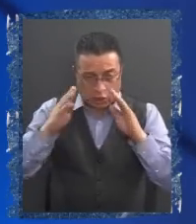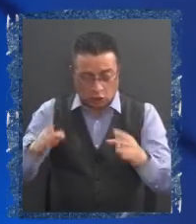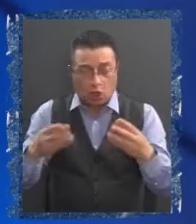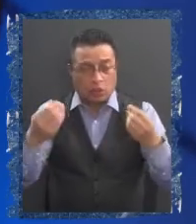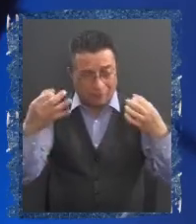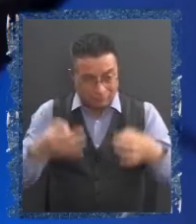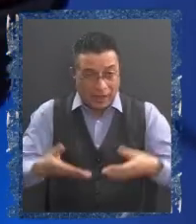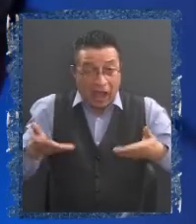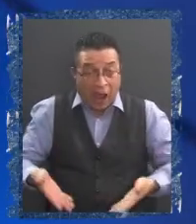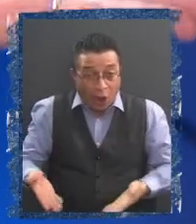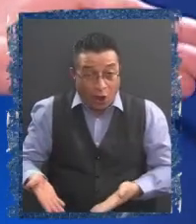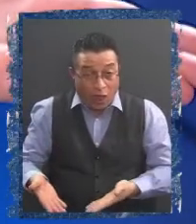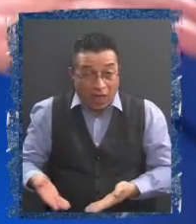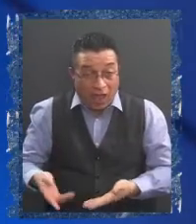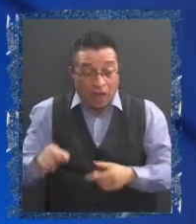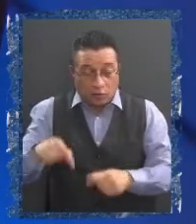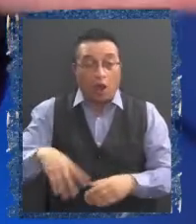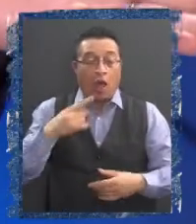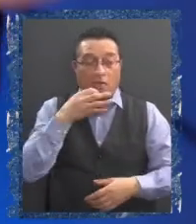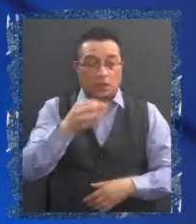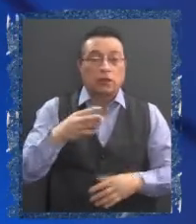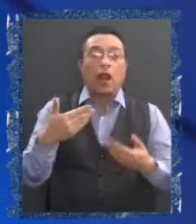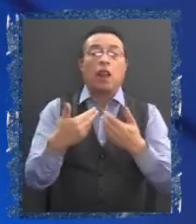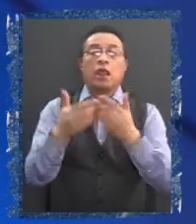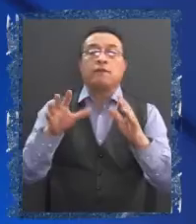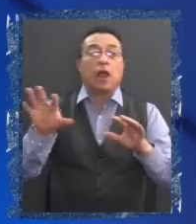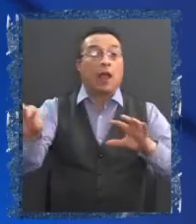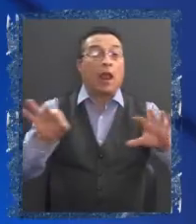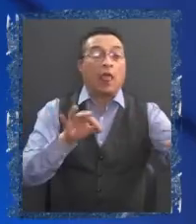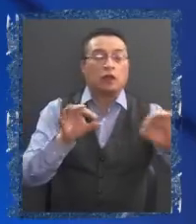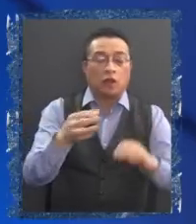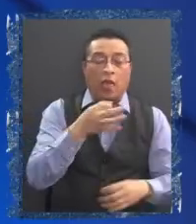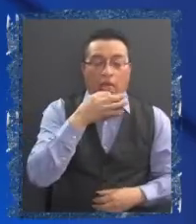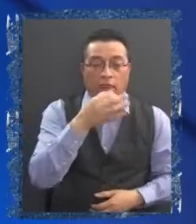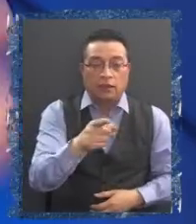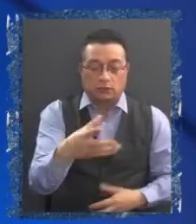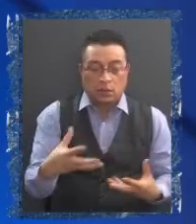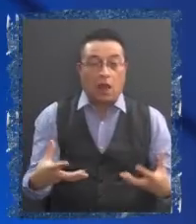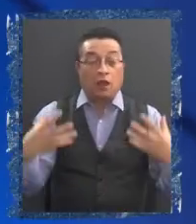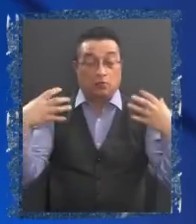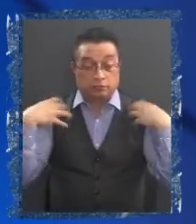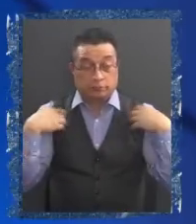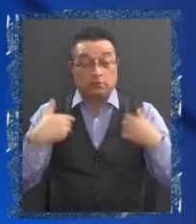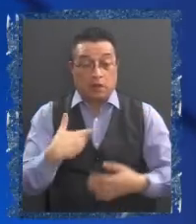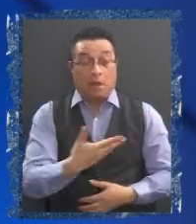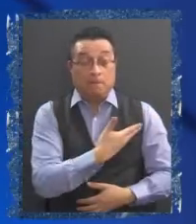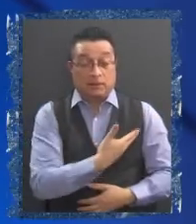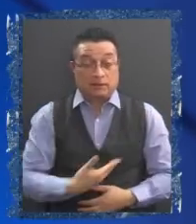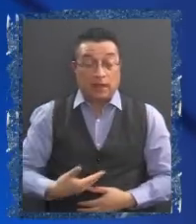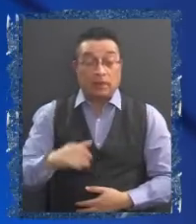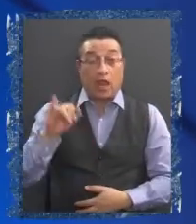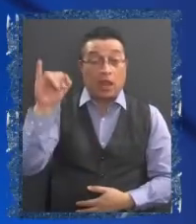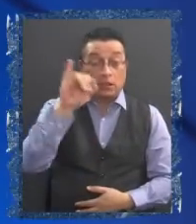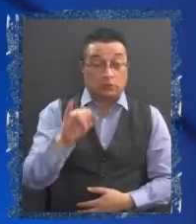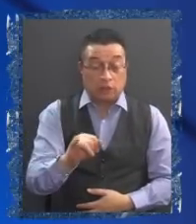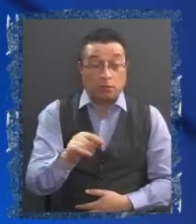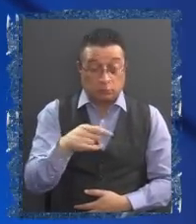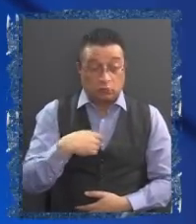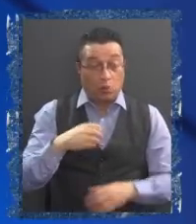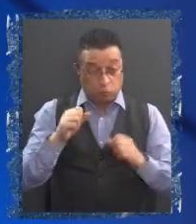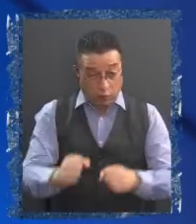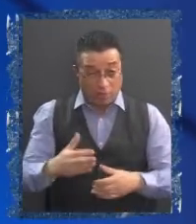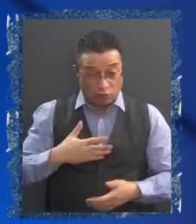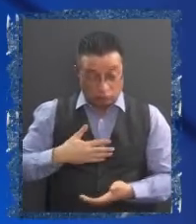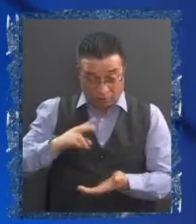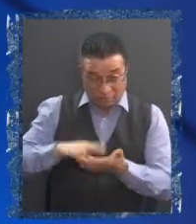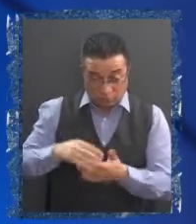adecuada? Cuando se habla de la elección, que hablaba la persona que está a cargo como presidente de las ISAPRES, ¿yo realmente puedo elegir dónde me